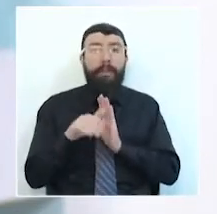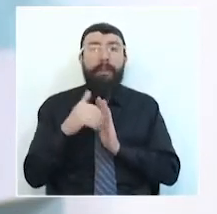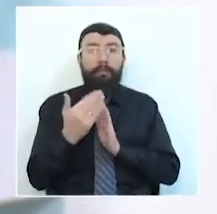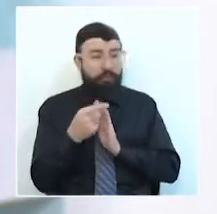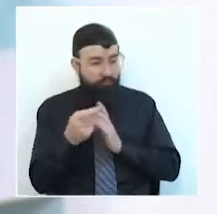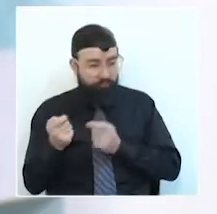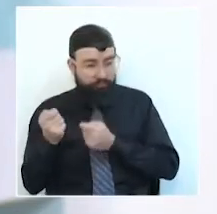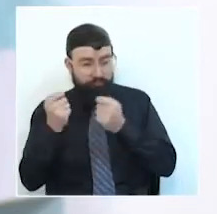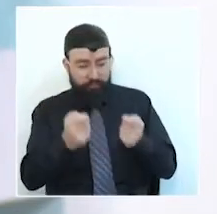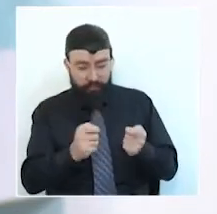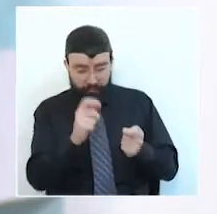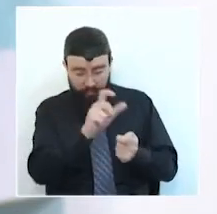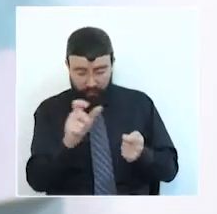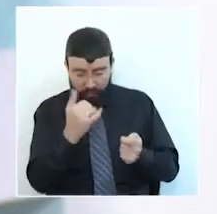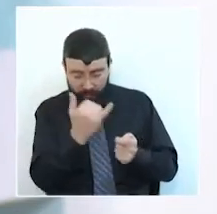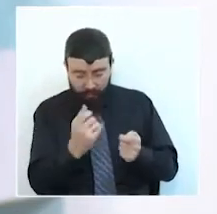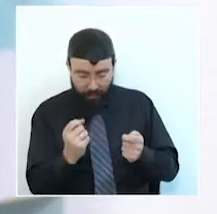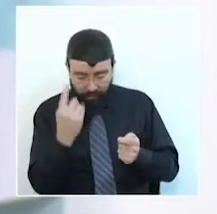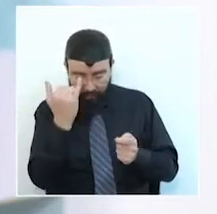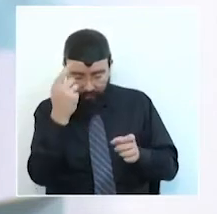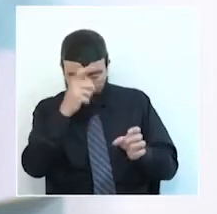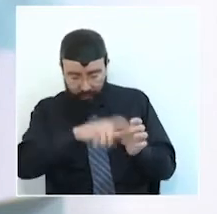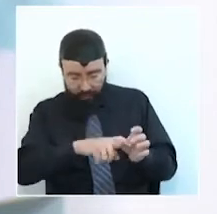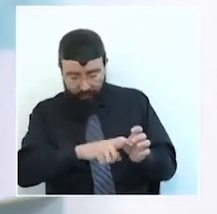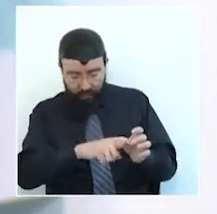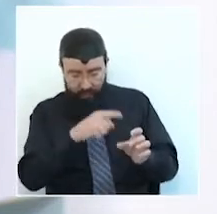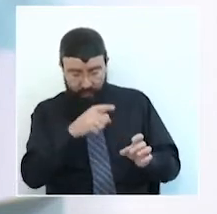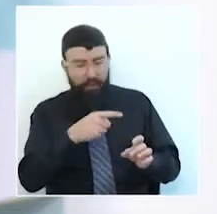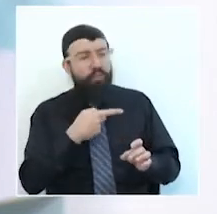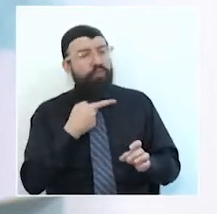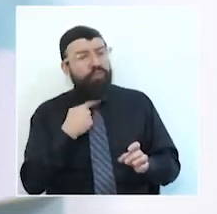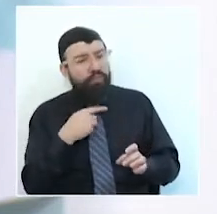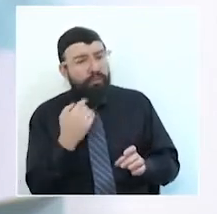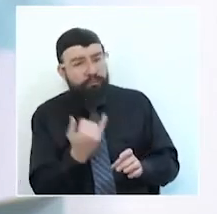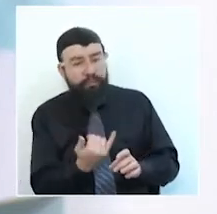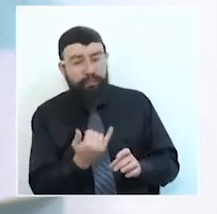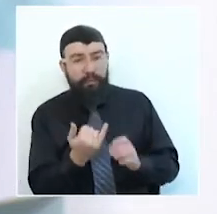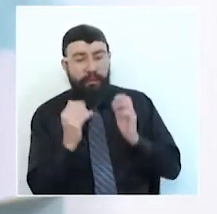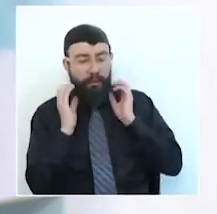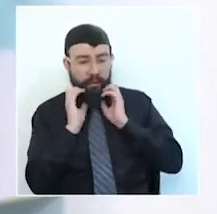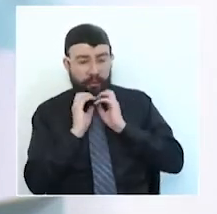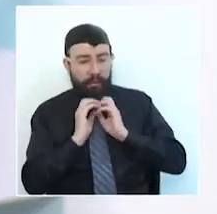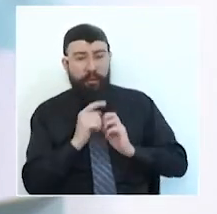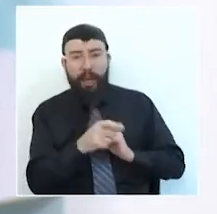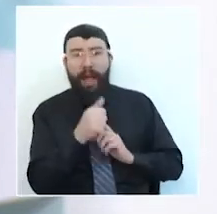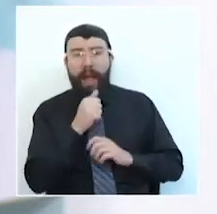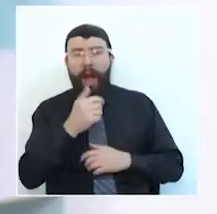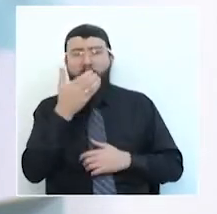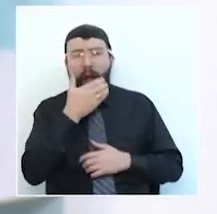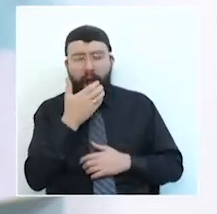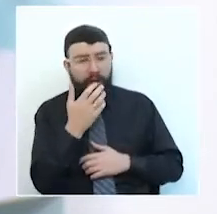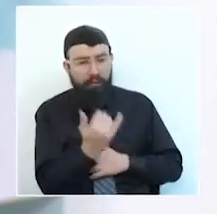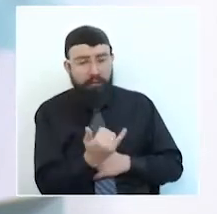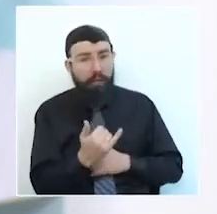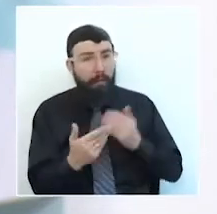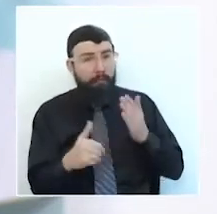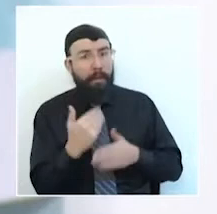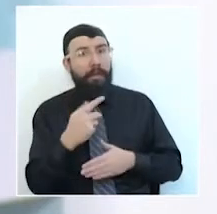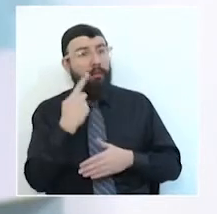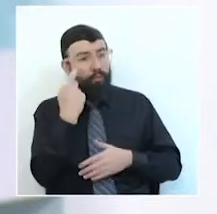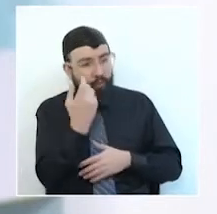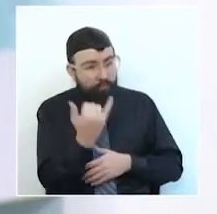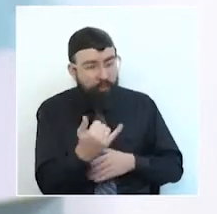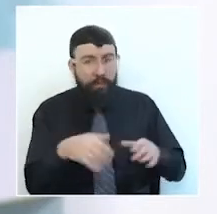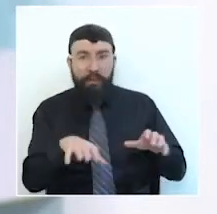final a los que de alguna manera disfrutáis de esas aguas termales que empecéis también a buscar este tipo de